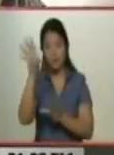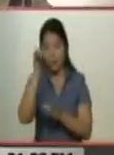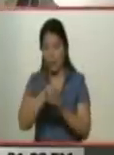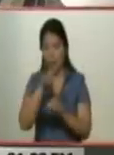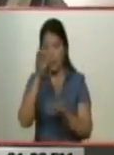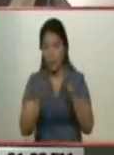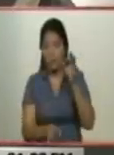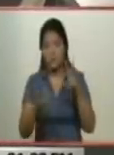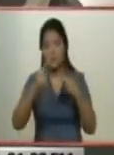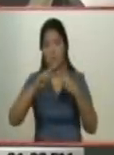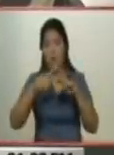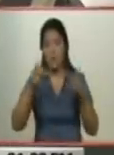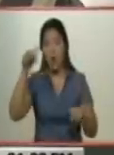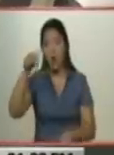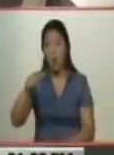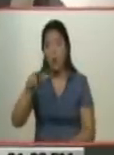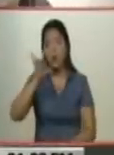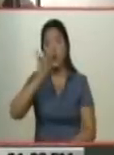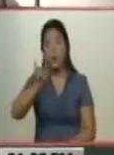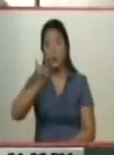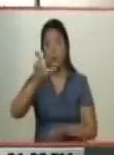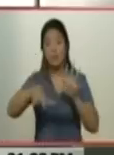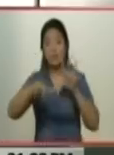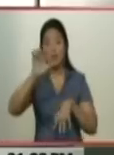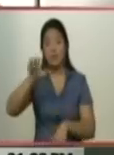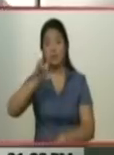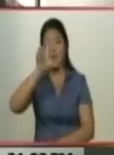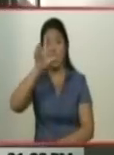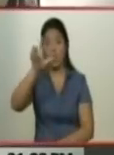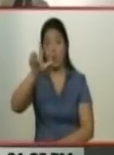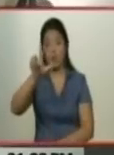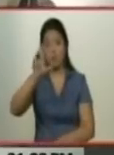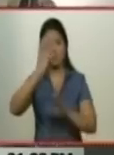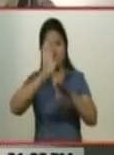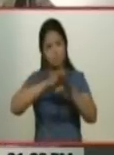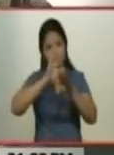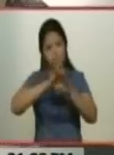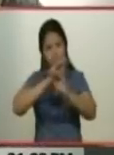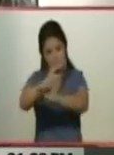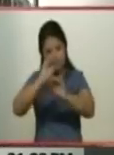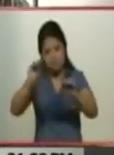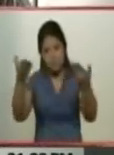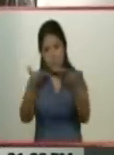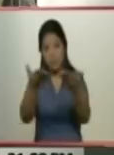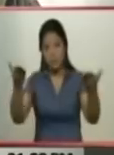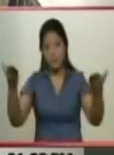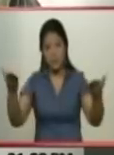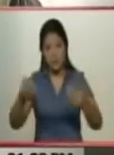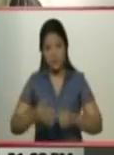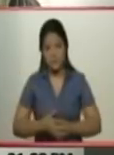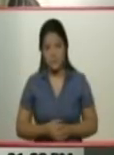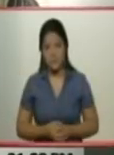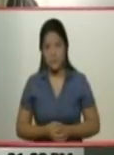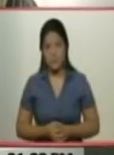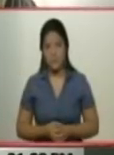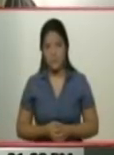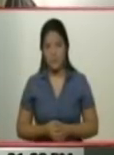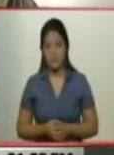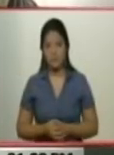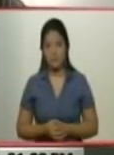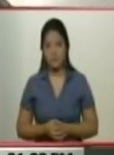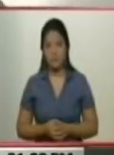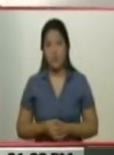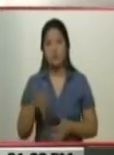paz hoy lunes 13 de julio quisiera comunicarles a todos de la operación